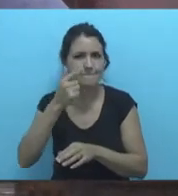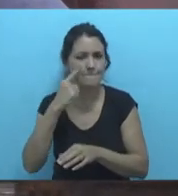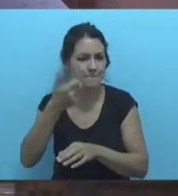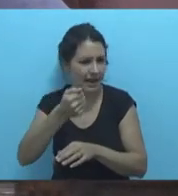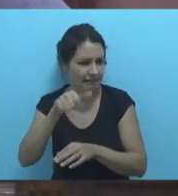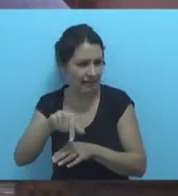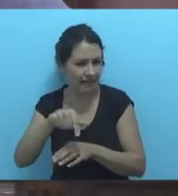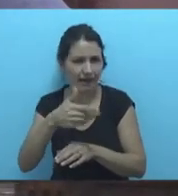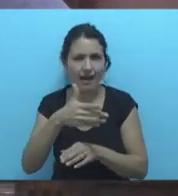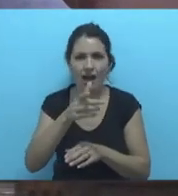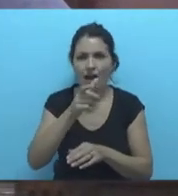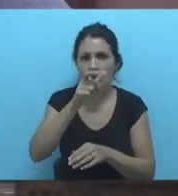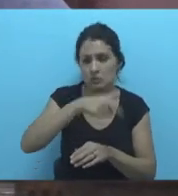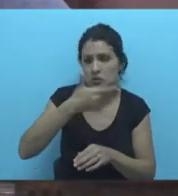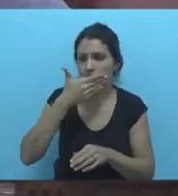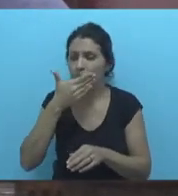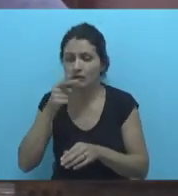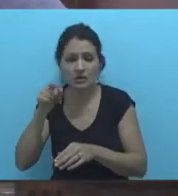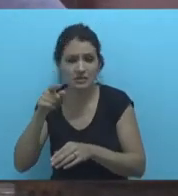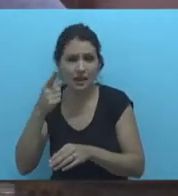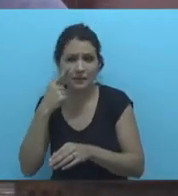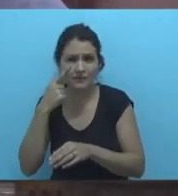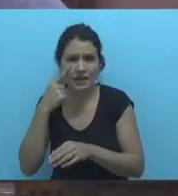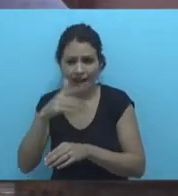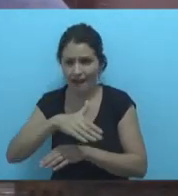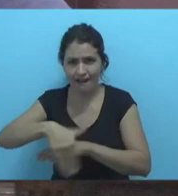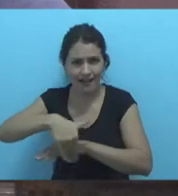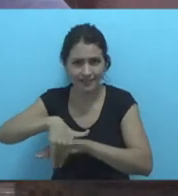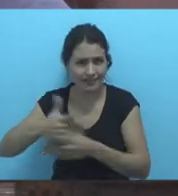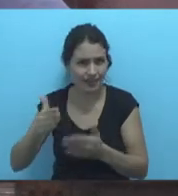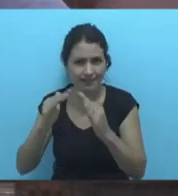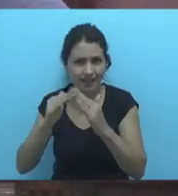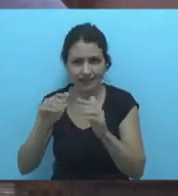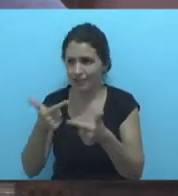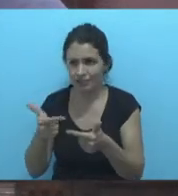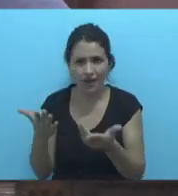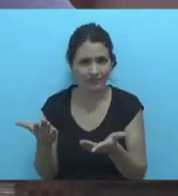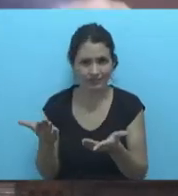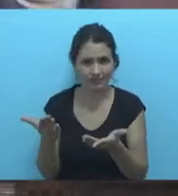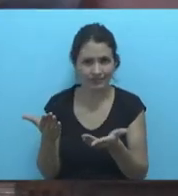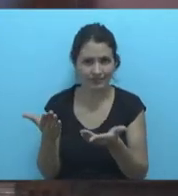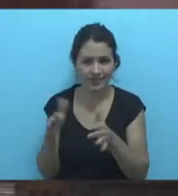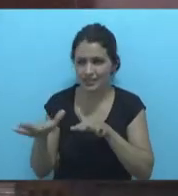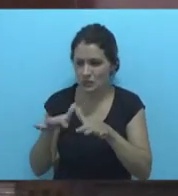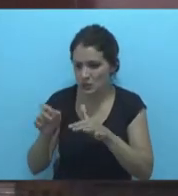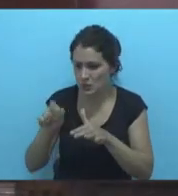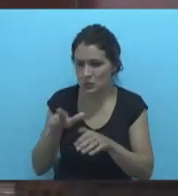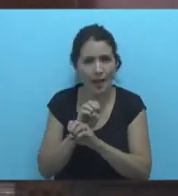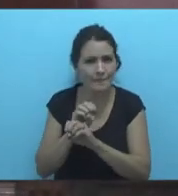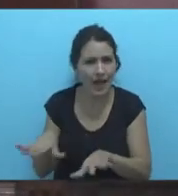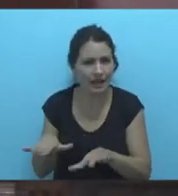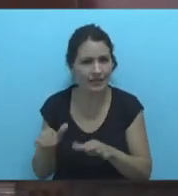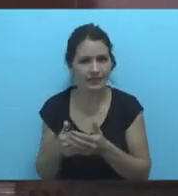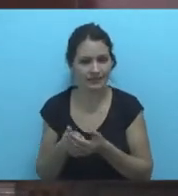Aires. Ciudad que concentra prácticamente el 20 y pico por ciento de los recursos